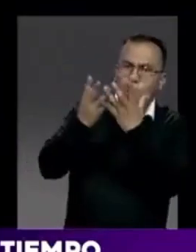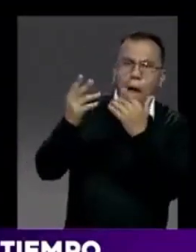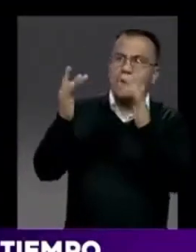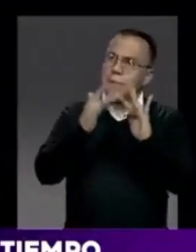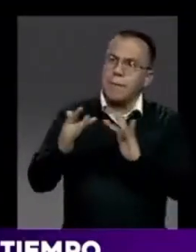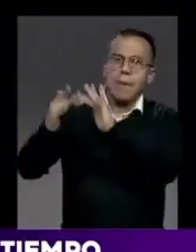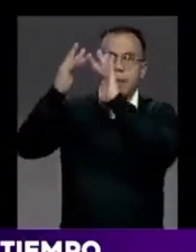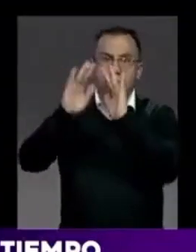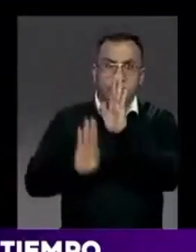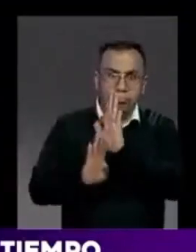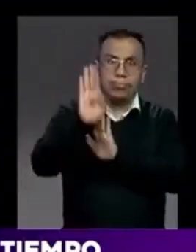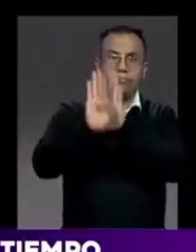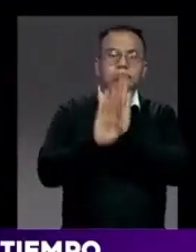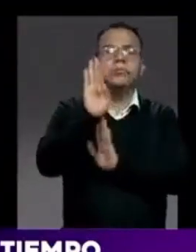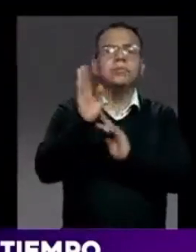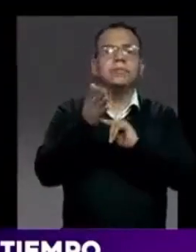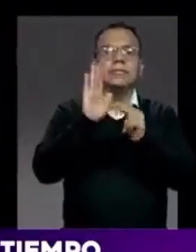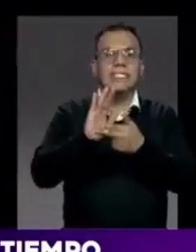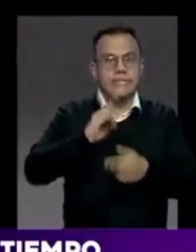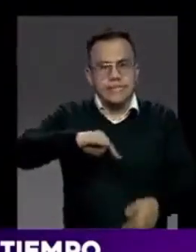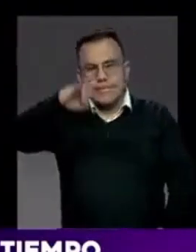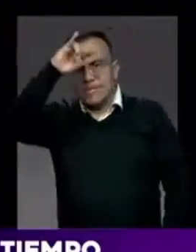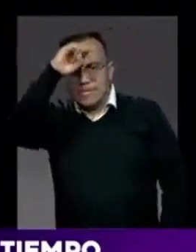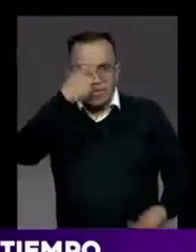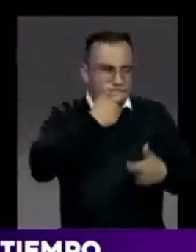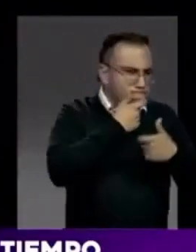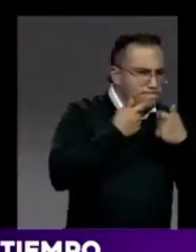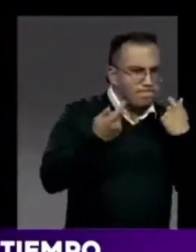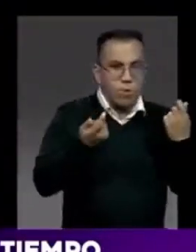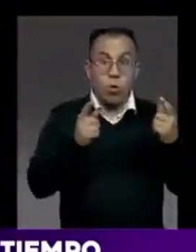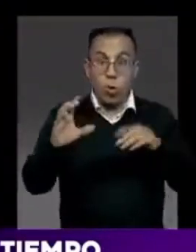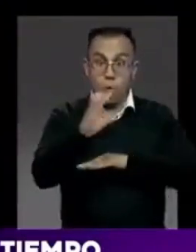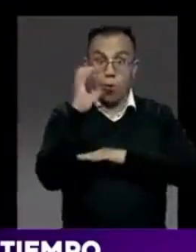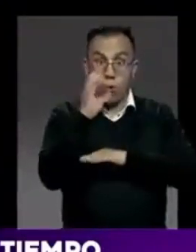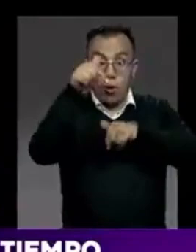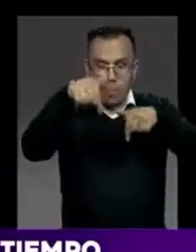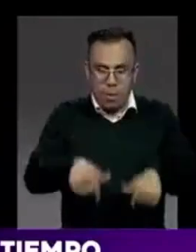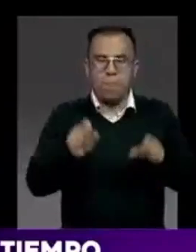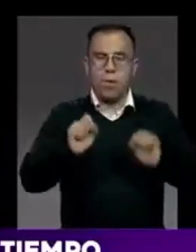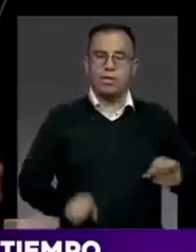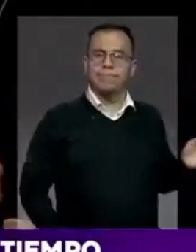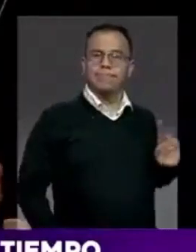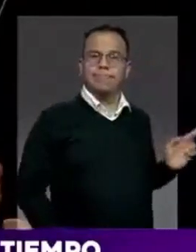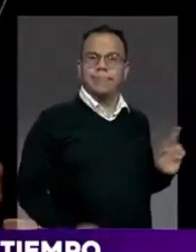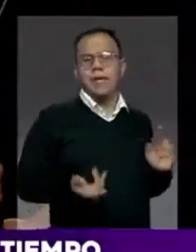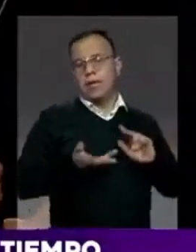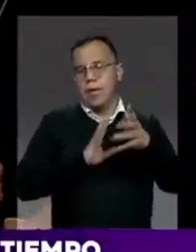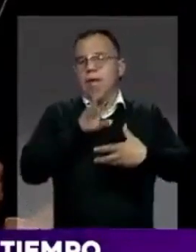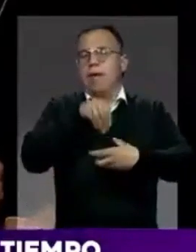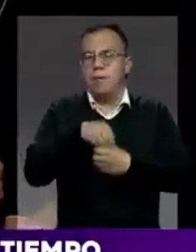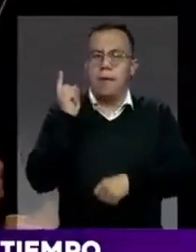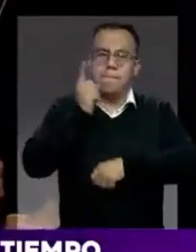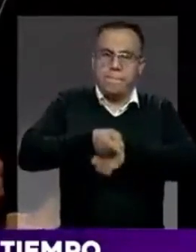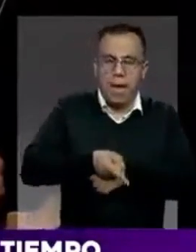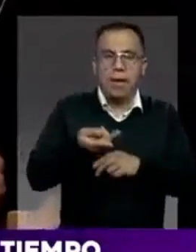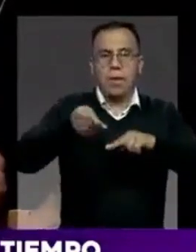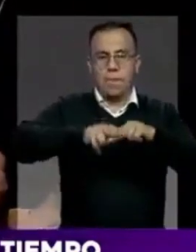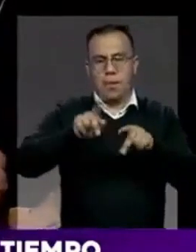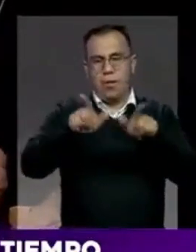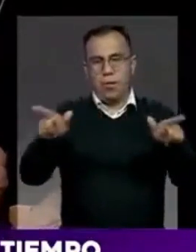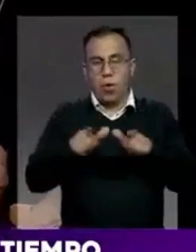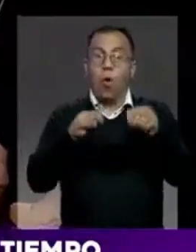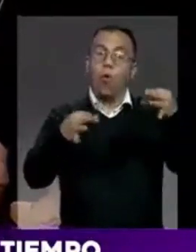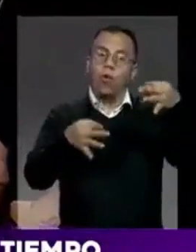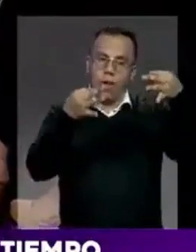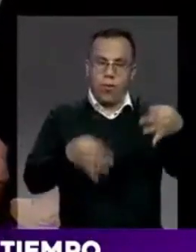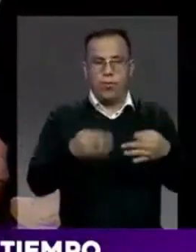progresismo que simplemente sataniza la posibilidad de que países como el nuestro se puede desarrollar ya nos quieren meter la dictadura ambiental o de tocar una hojita